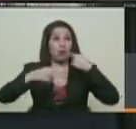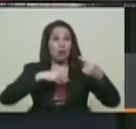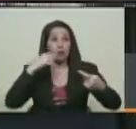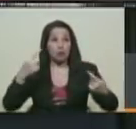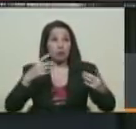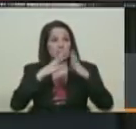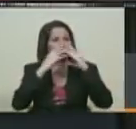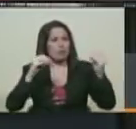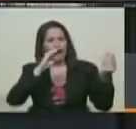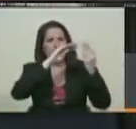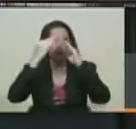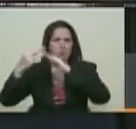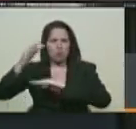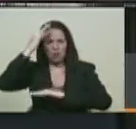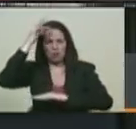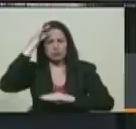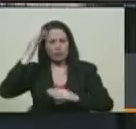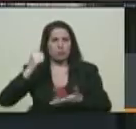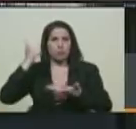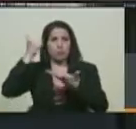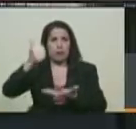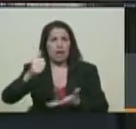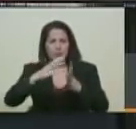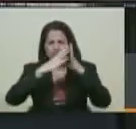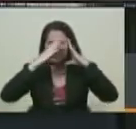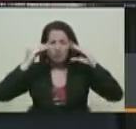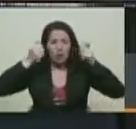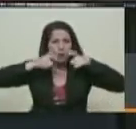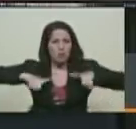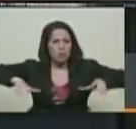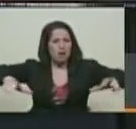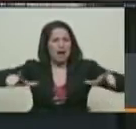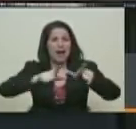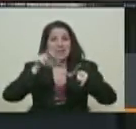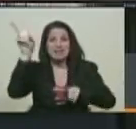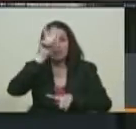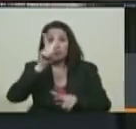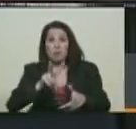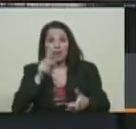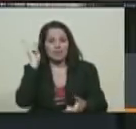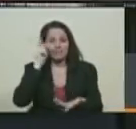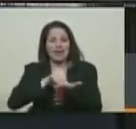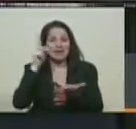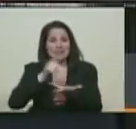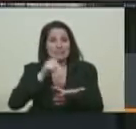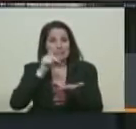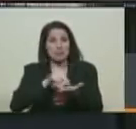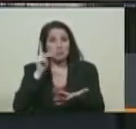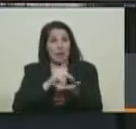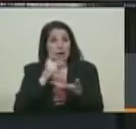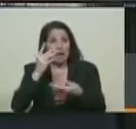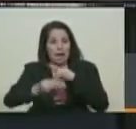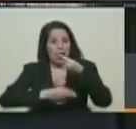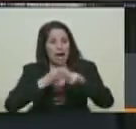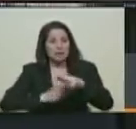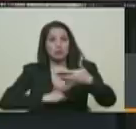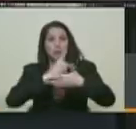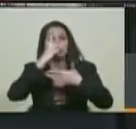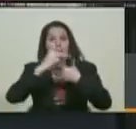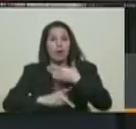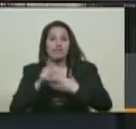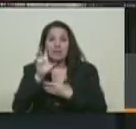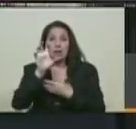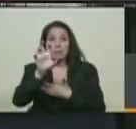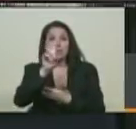todas las comunas, en todos los CLAP a nivel nacional, a participar en la jornada Elabora el Plan